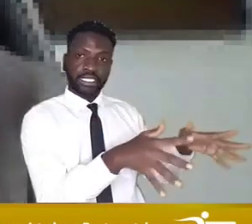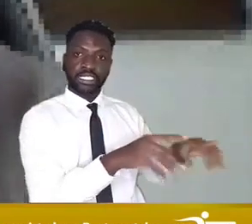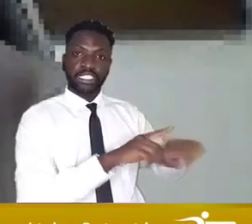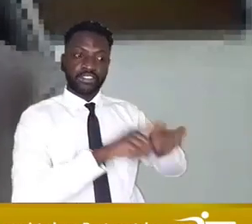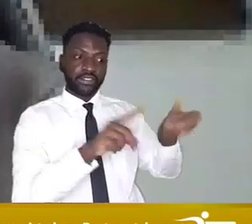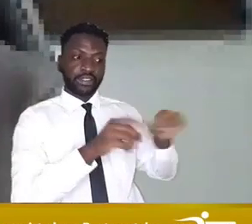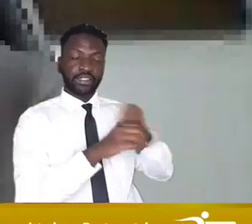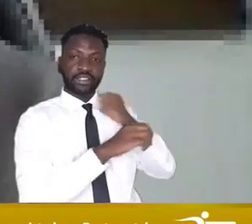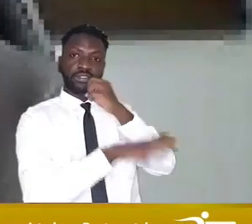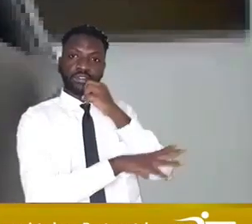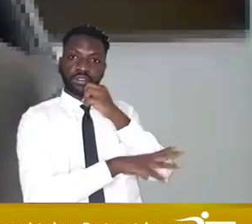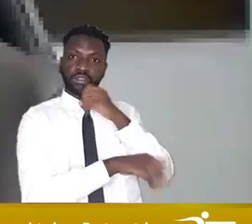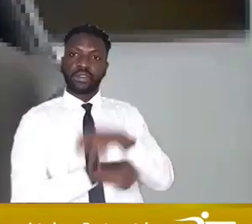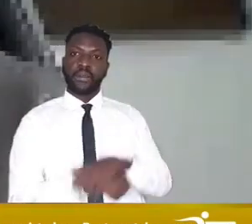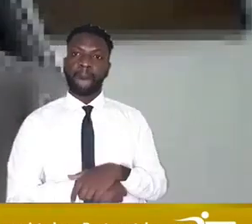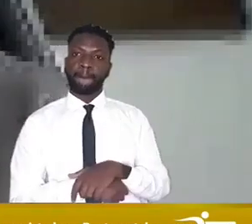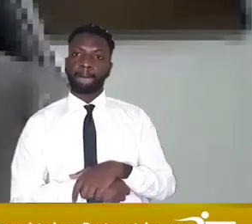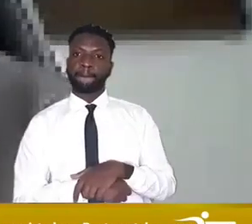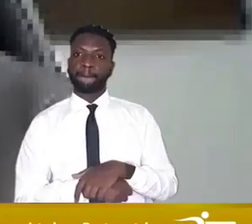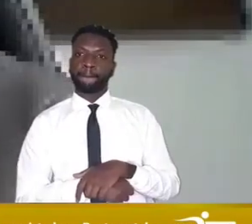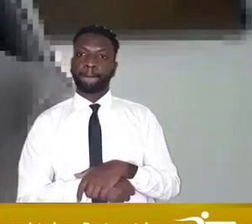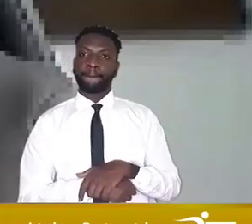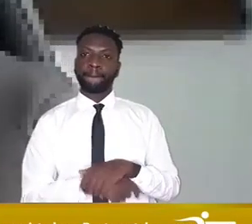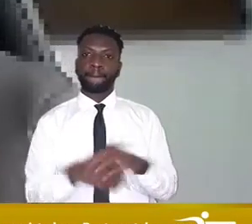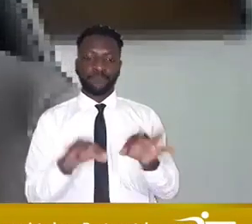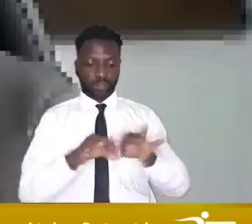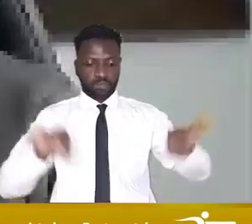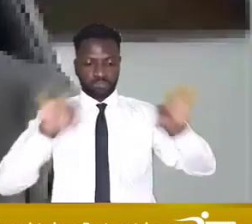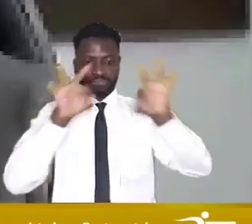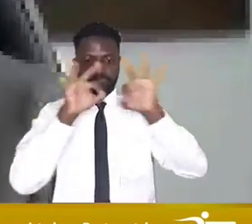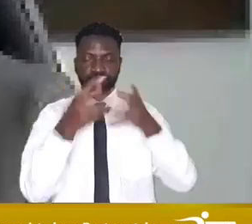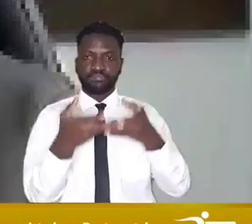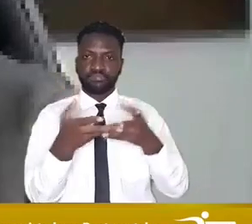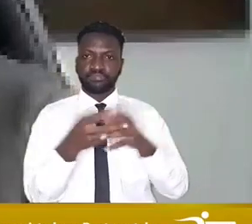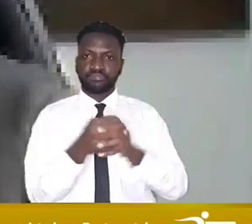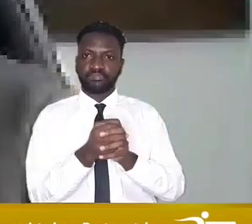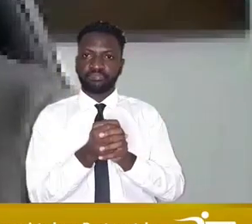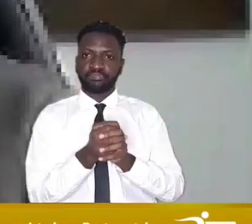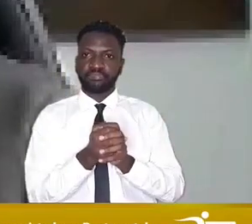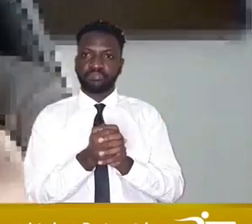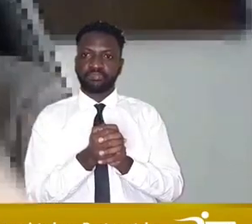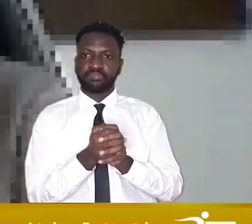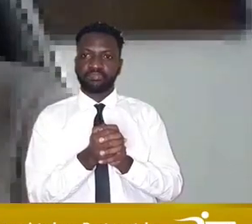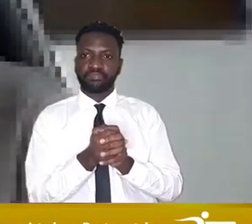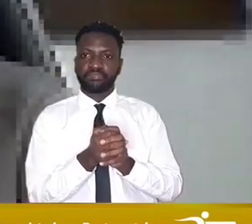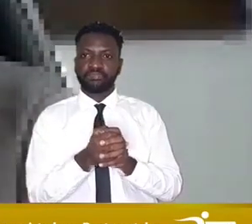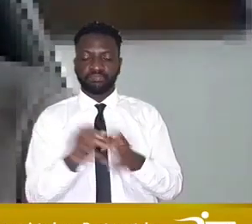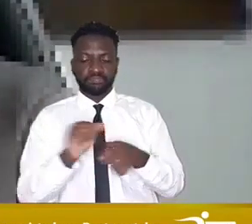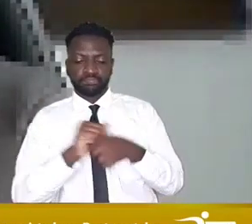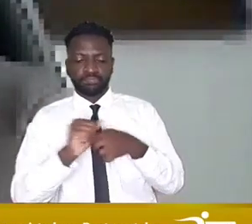que una de las cosas principales que prepara el campo